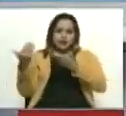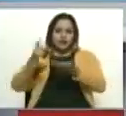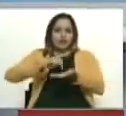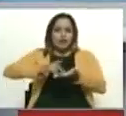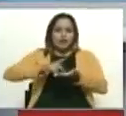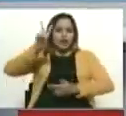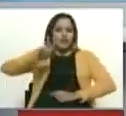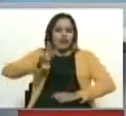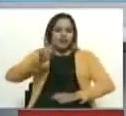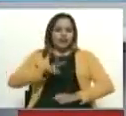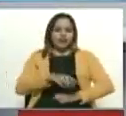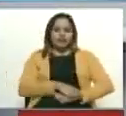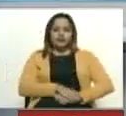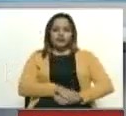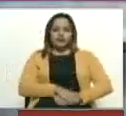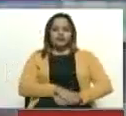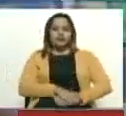Valle.